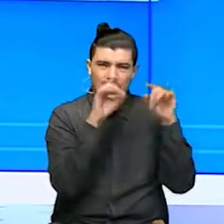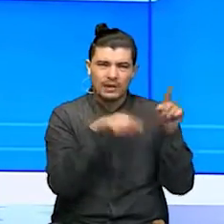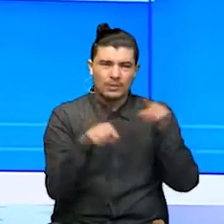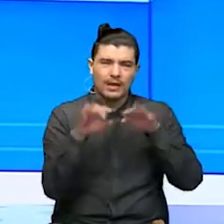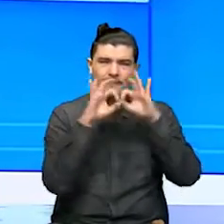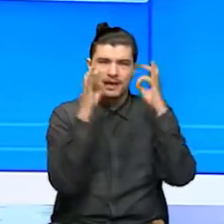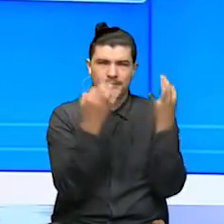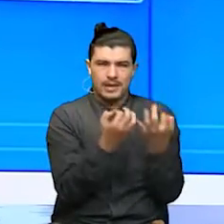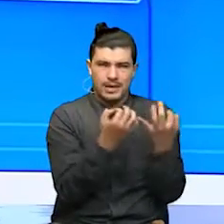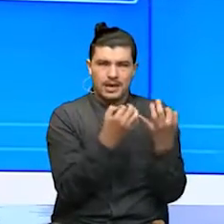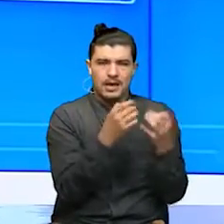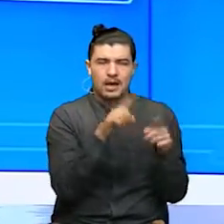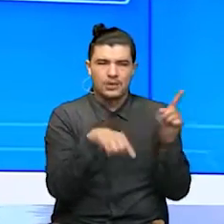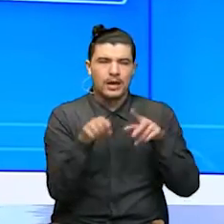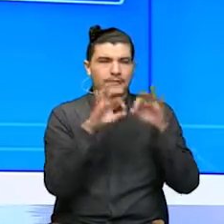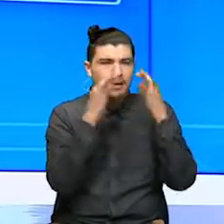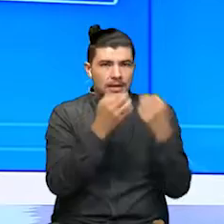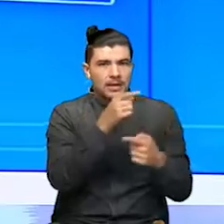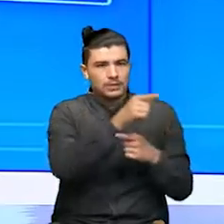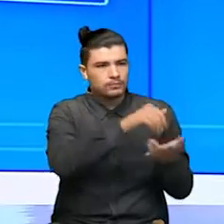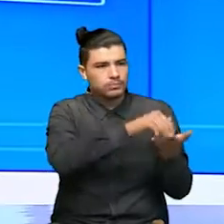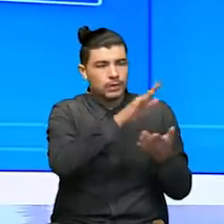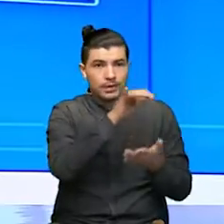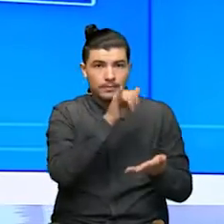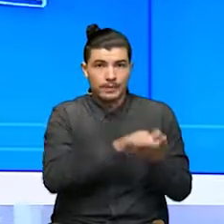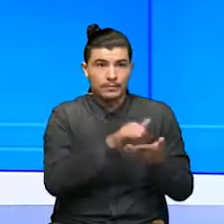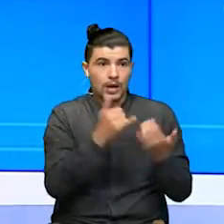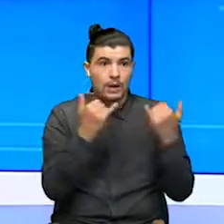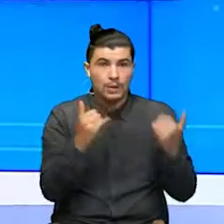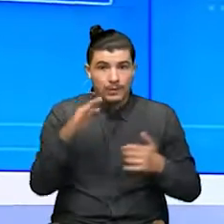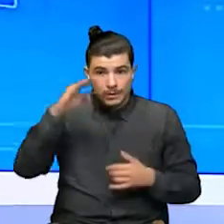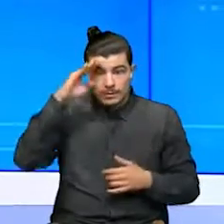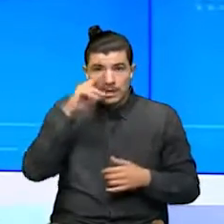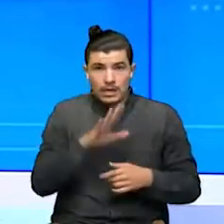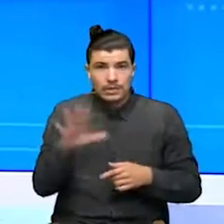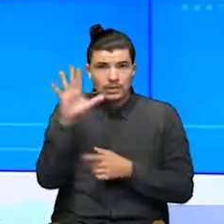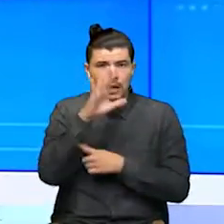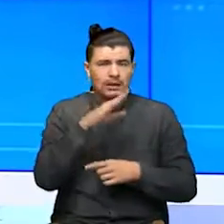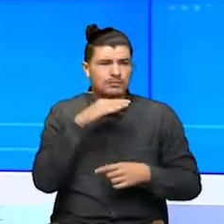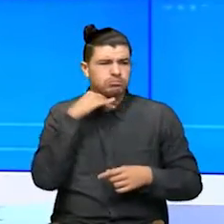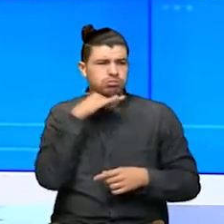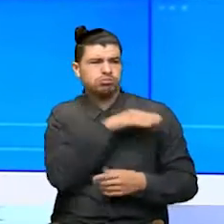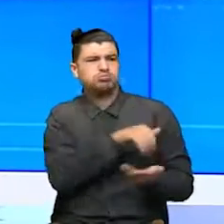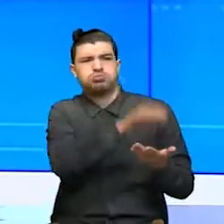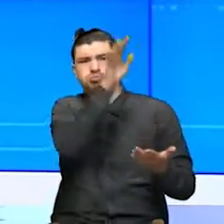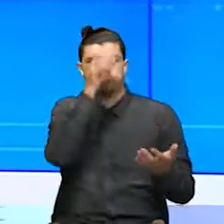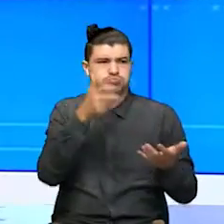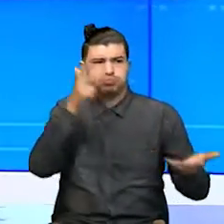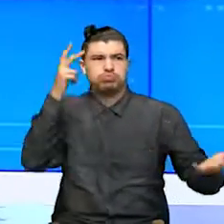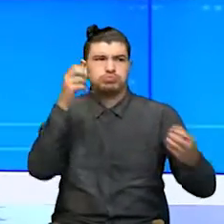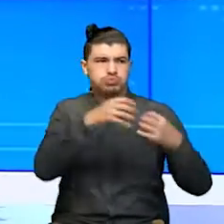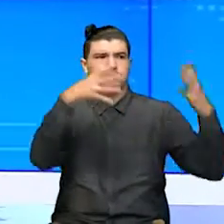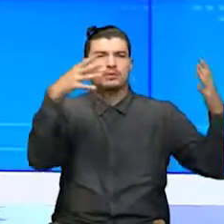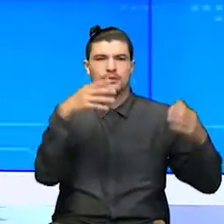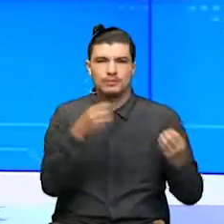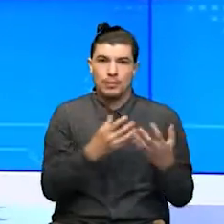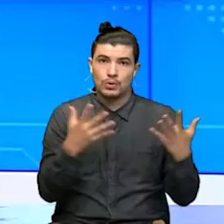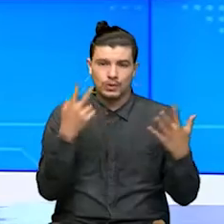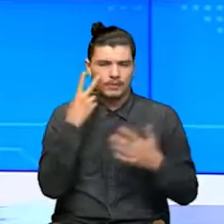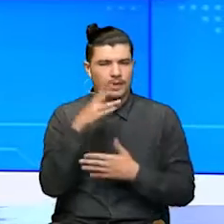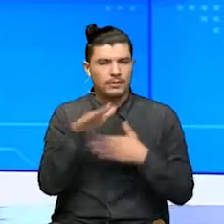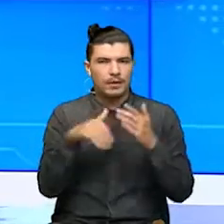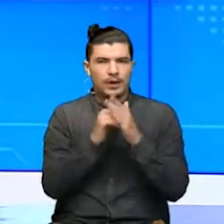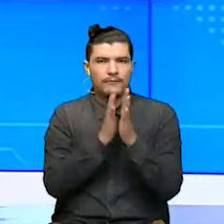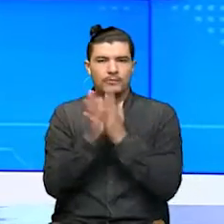de Ocaña. Los destechados denunciaron exceso de fuerza por parte de la policía. Para ampliar los detalles sobre este operativo, saludamos a